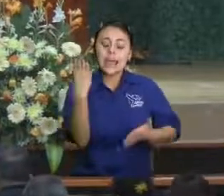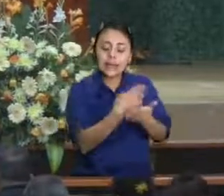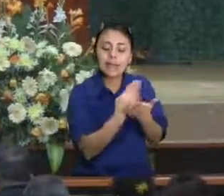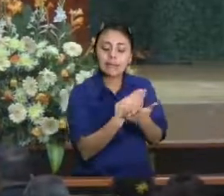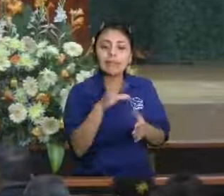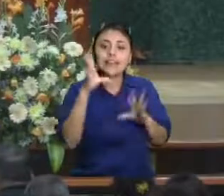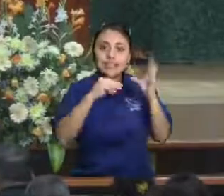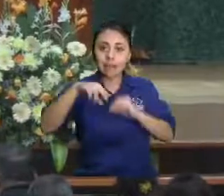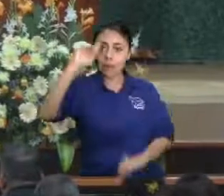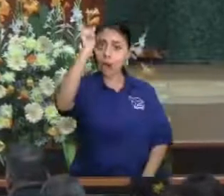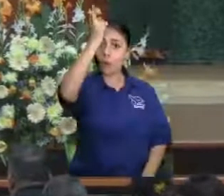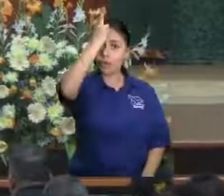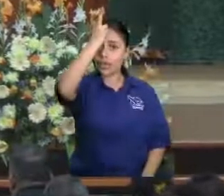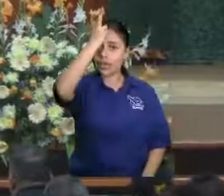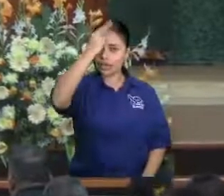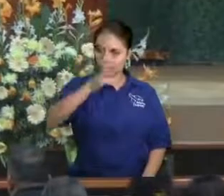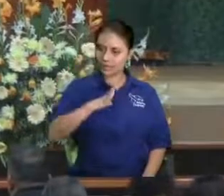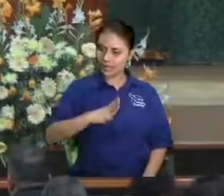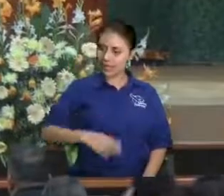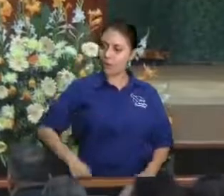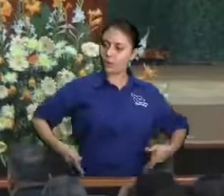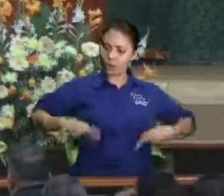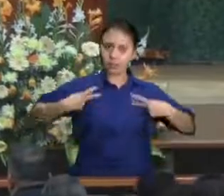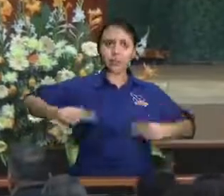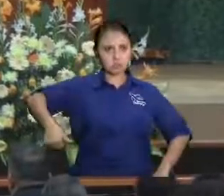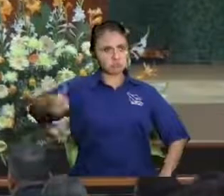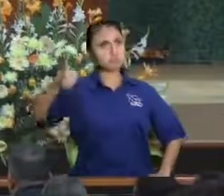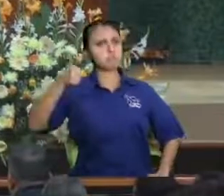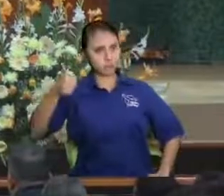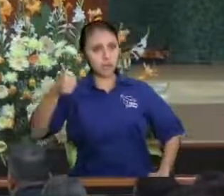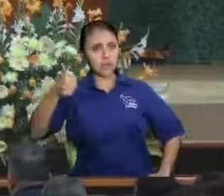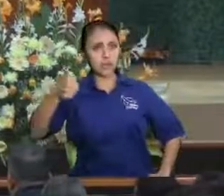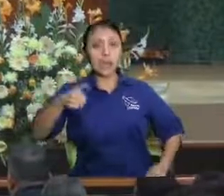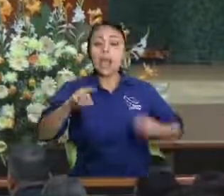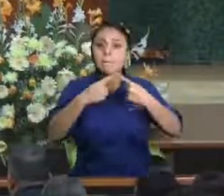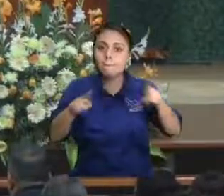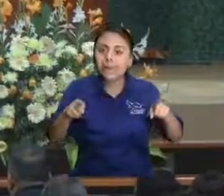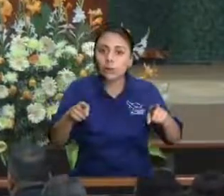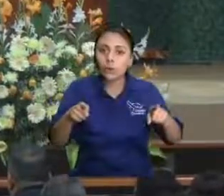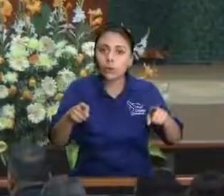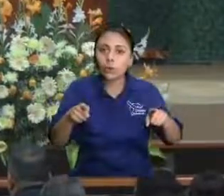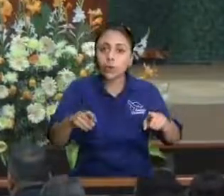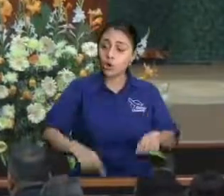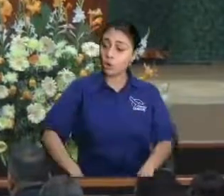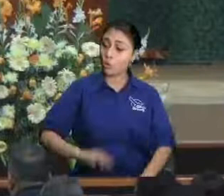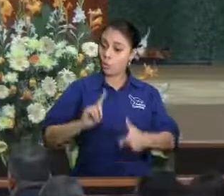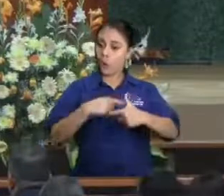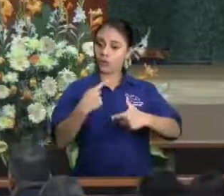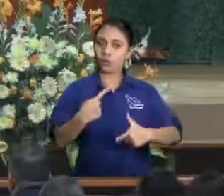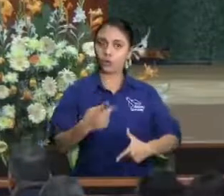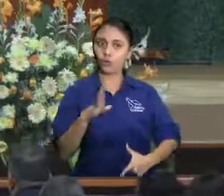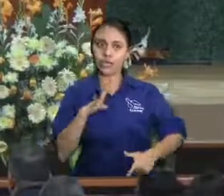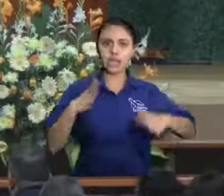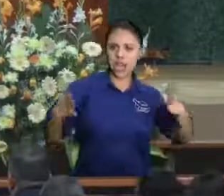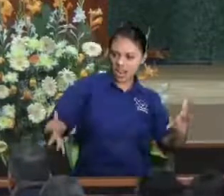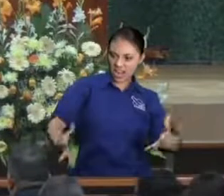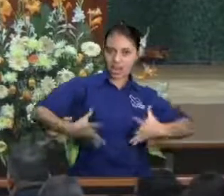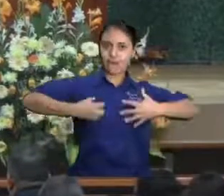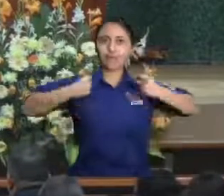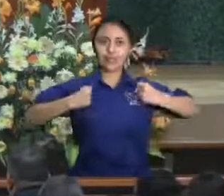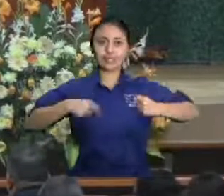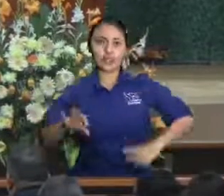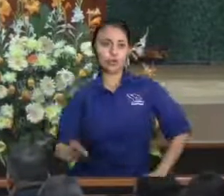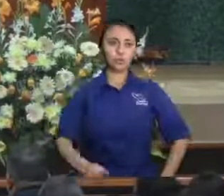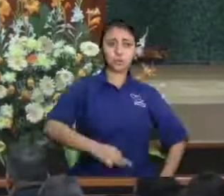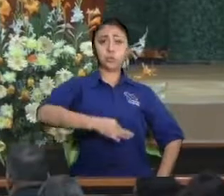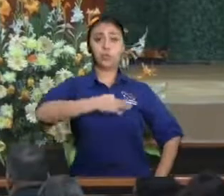que le iba muy bien, muy bien. Y dice: mas cuando se hizo fuerte, se